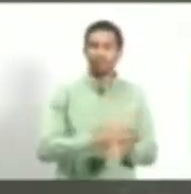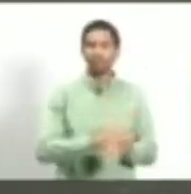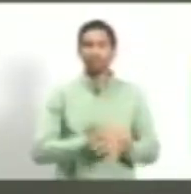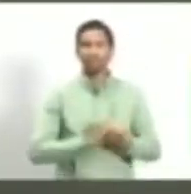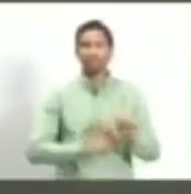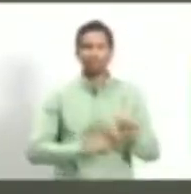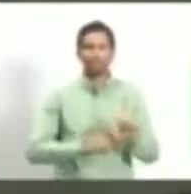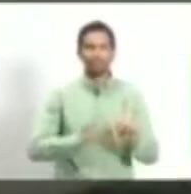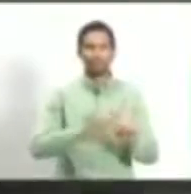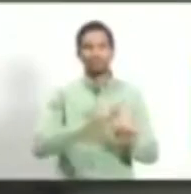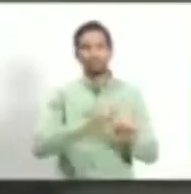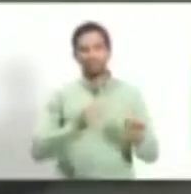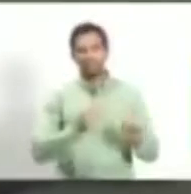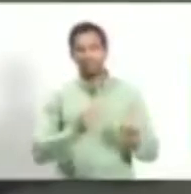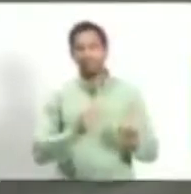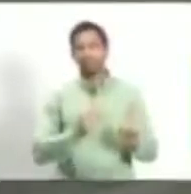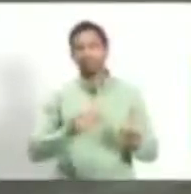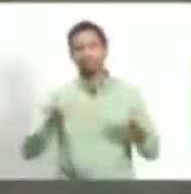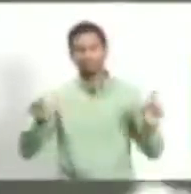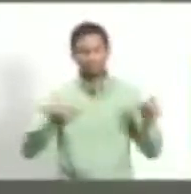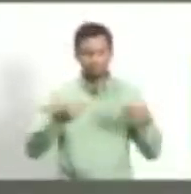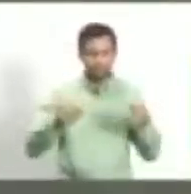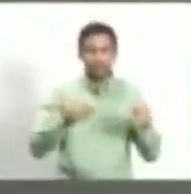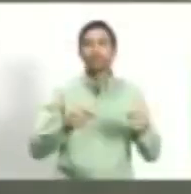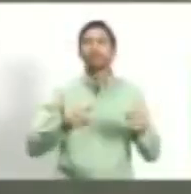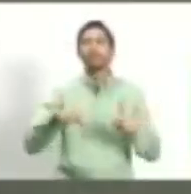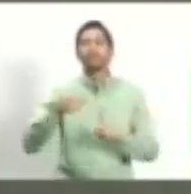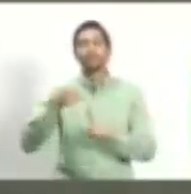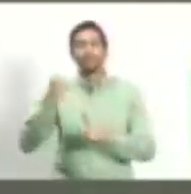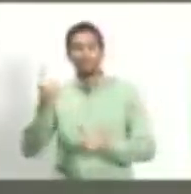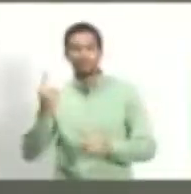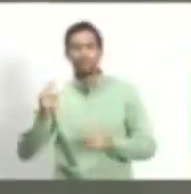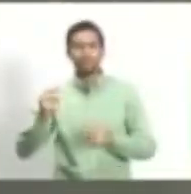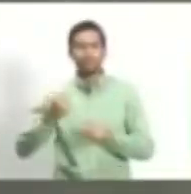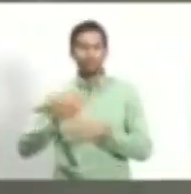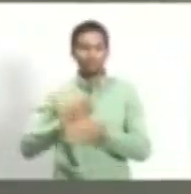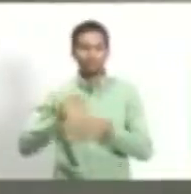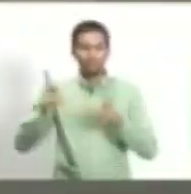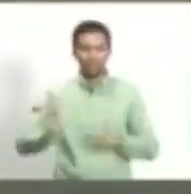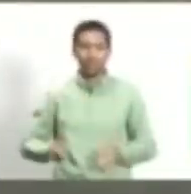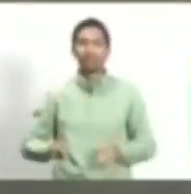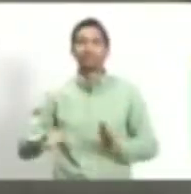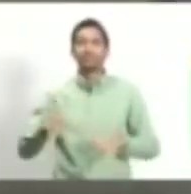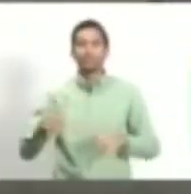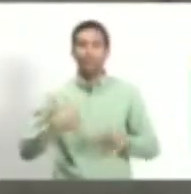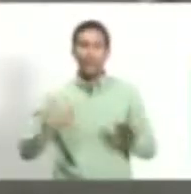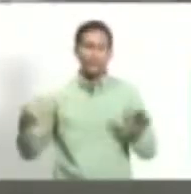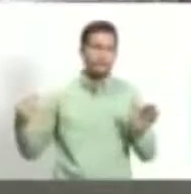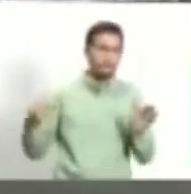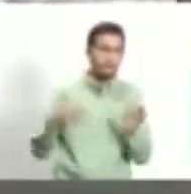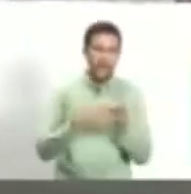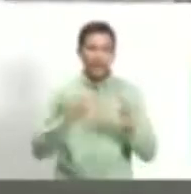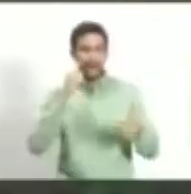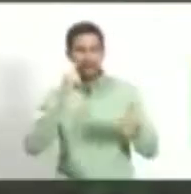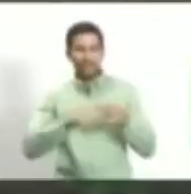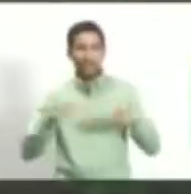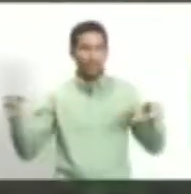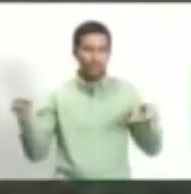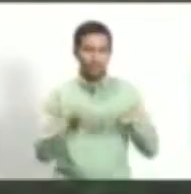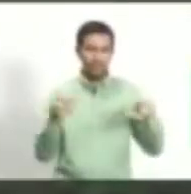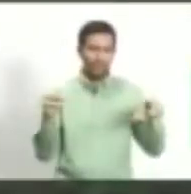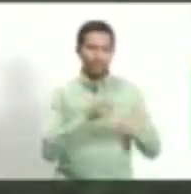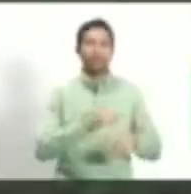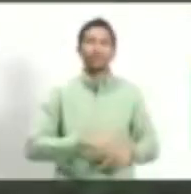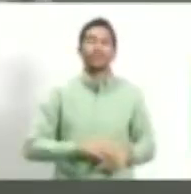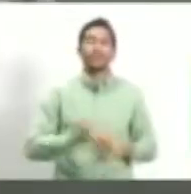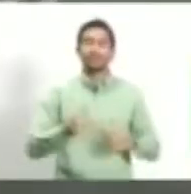1 minuto de descanso, tienen que evitar que les conviertan goles y a su vez atacar a su oponente para marcar la mayor cantidad de goles posibles. El